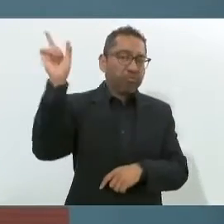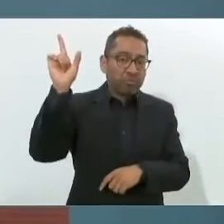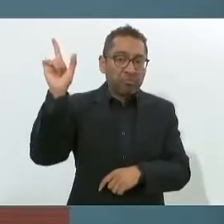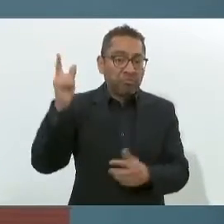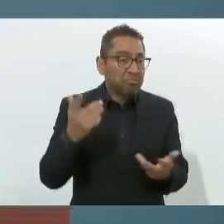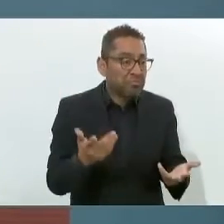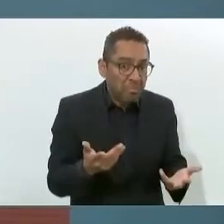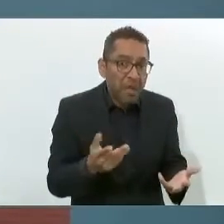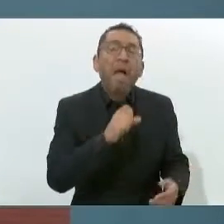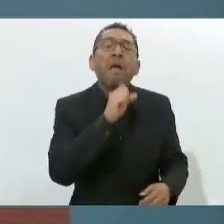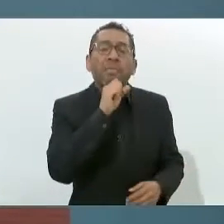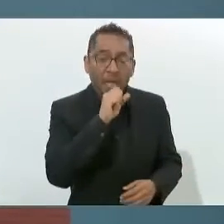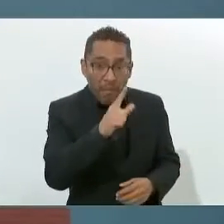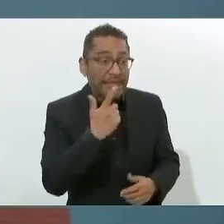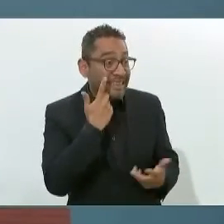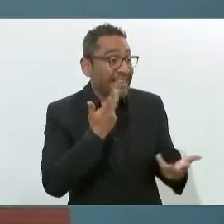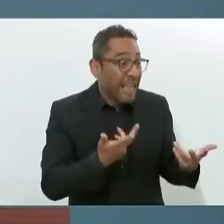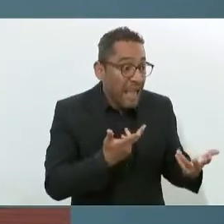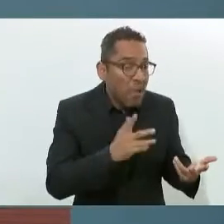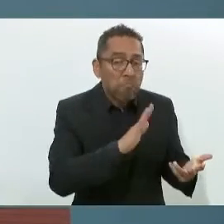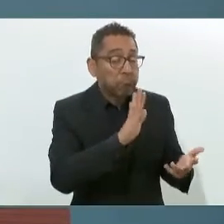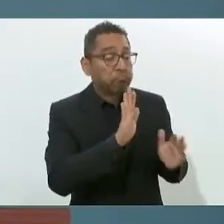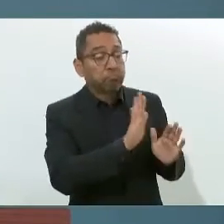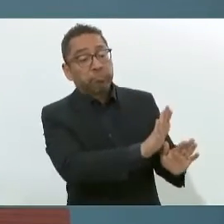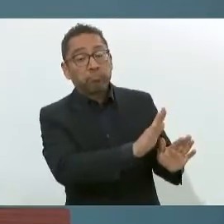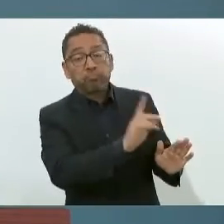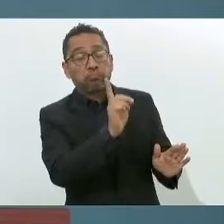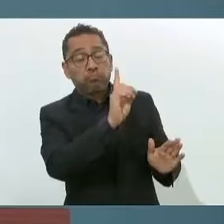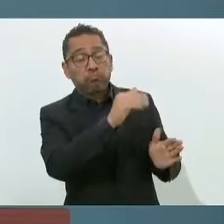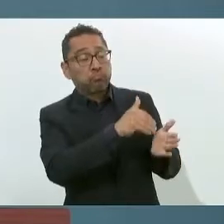se les rechazaba.